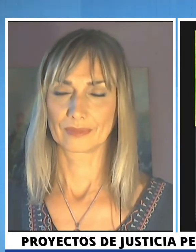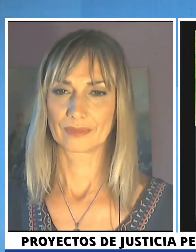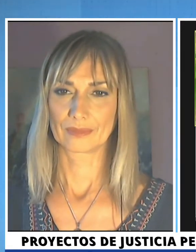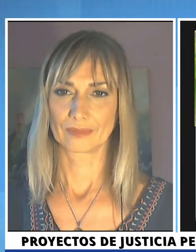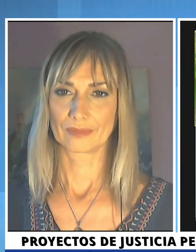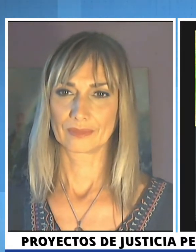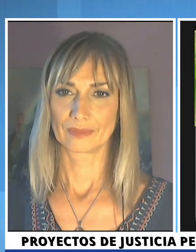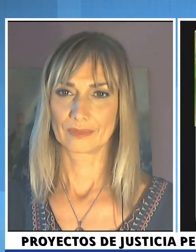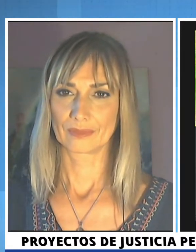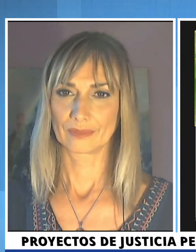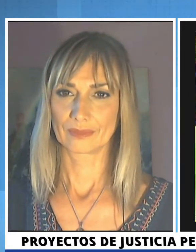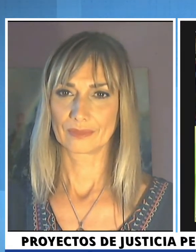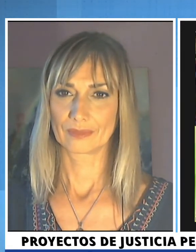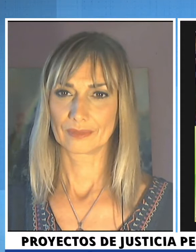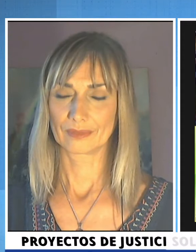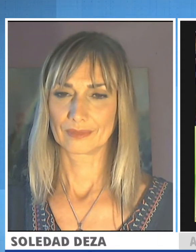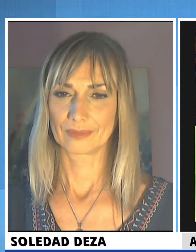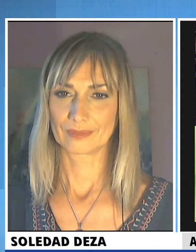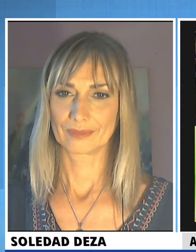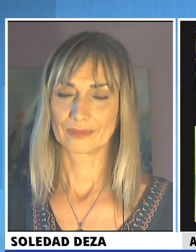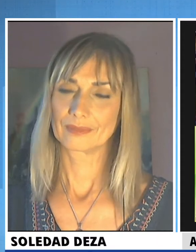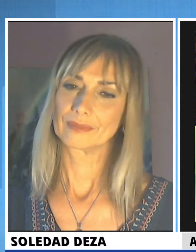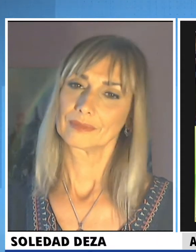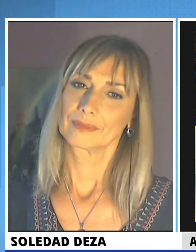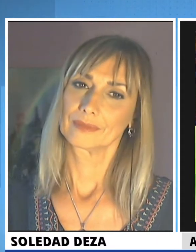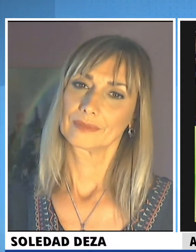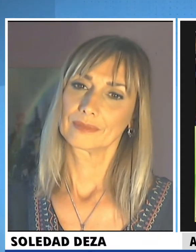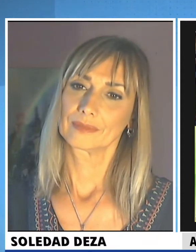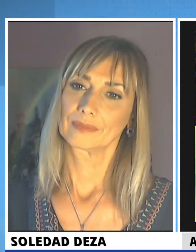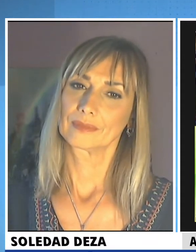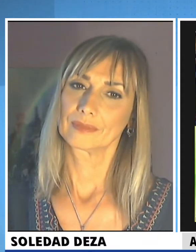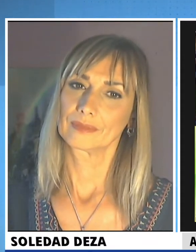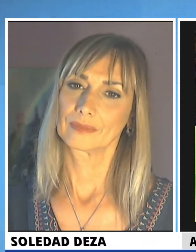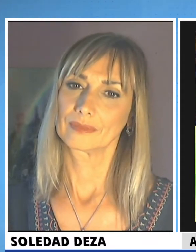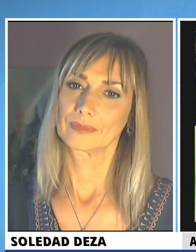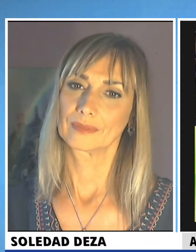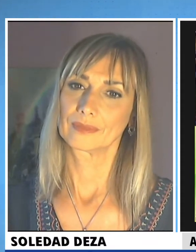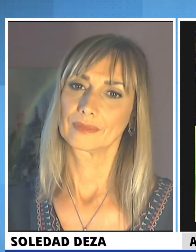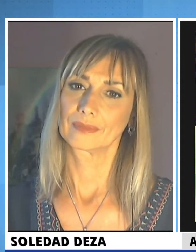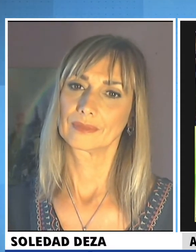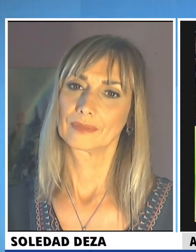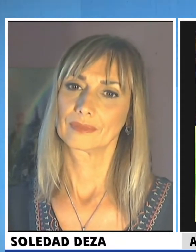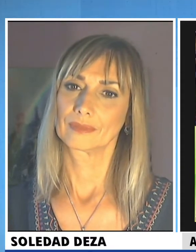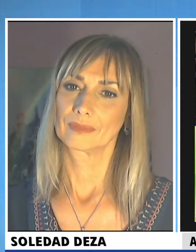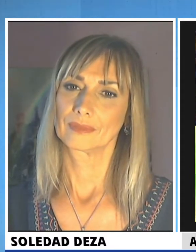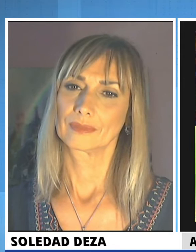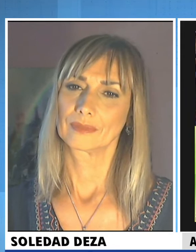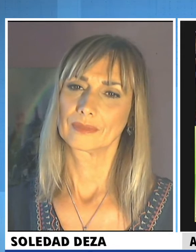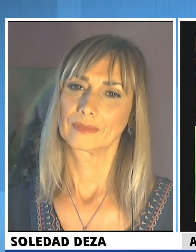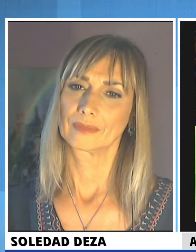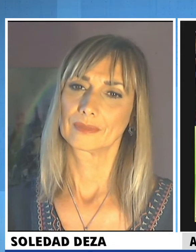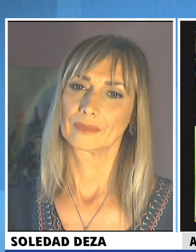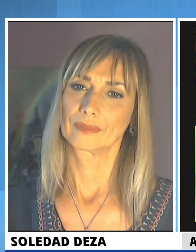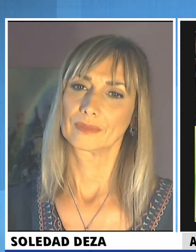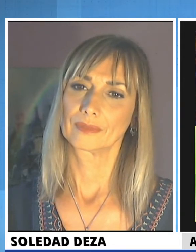esta discusión? A mí lo que me preocupa muchísimo es el uso de la herramienta penal, que es